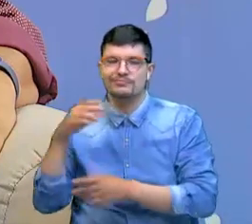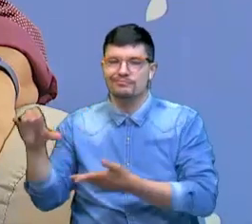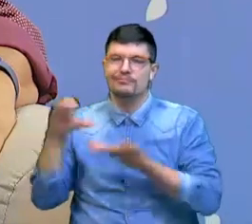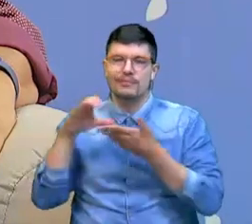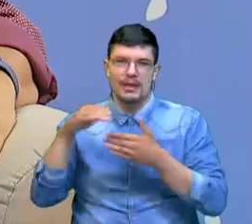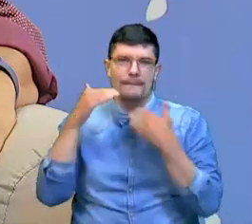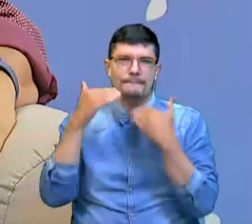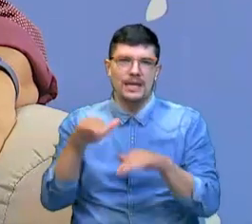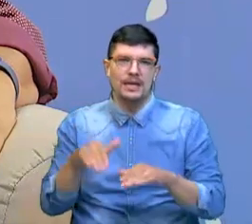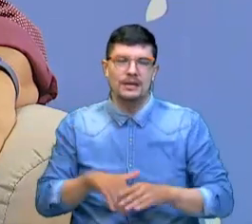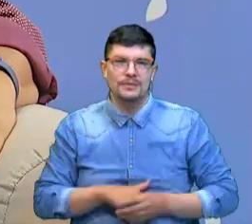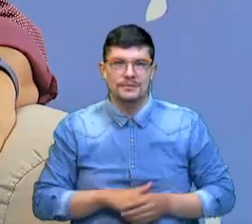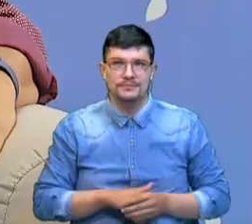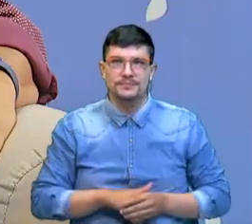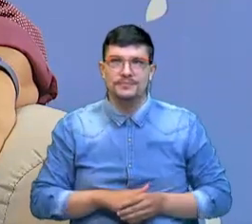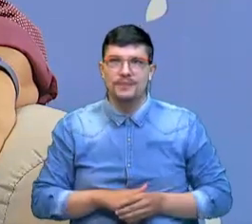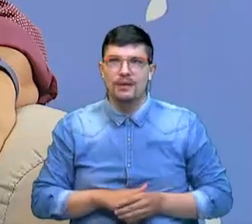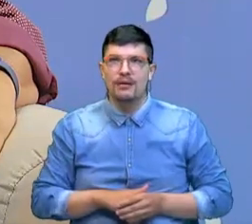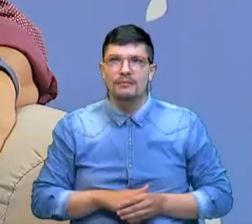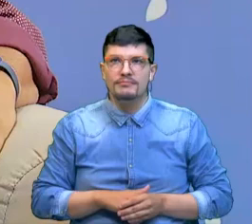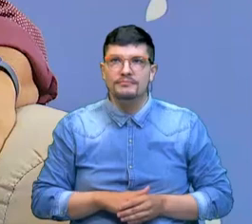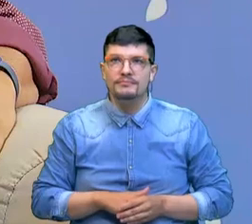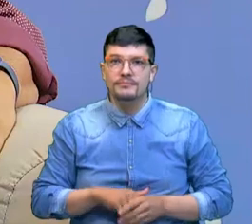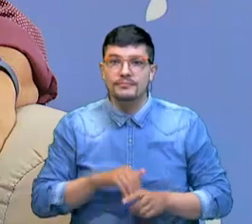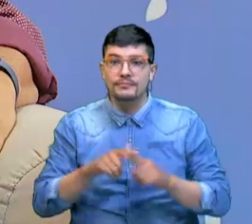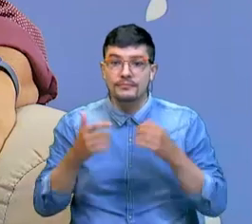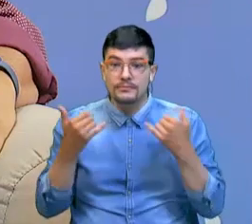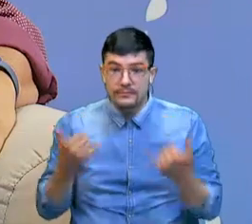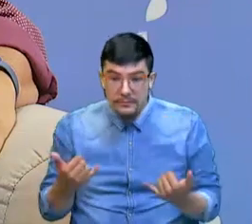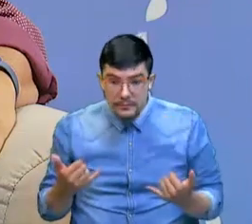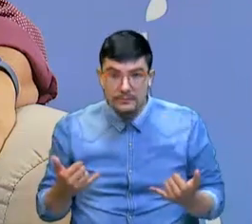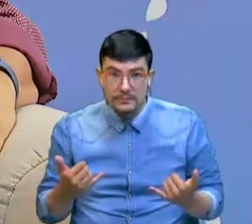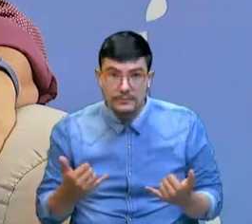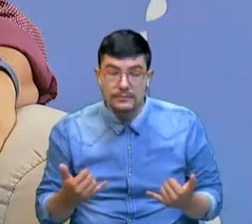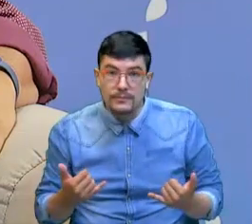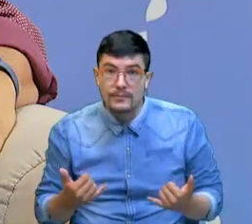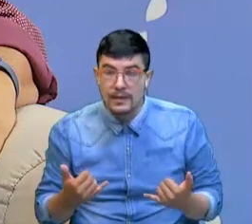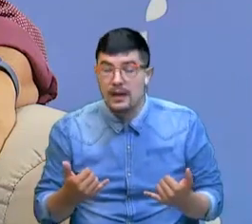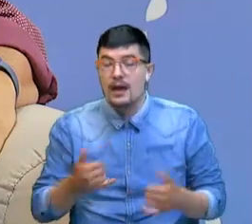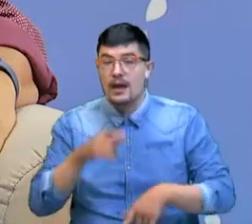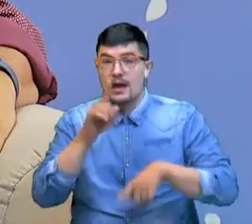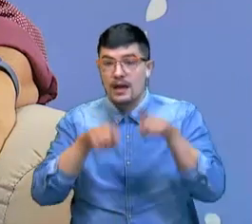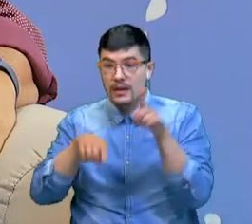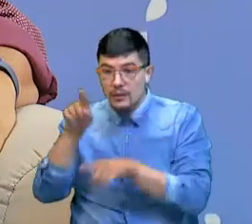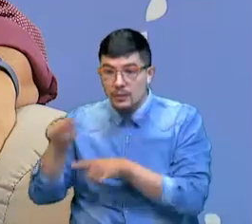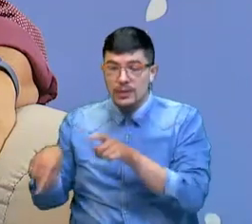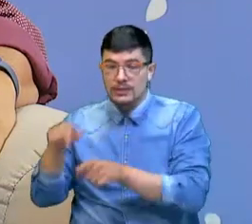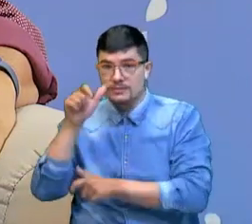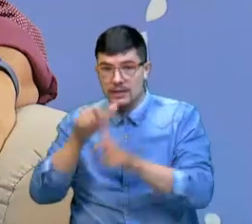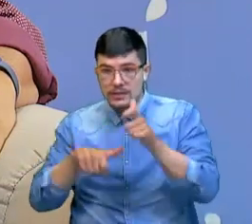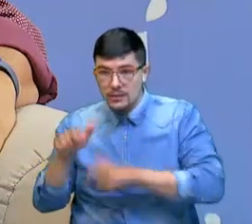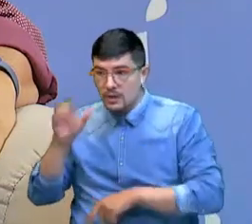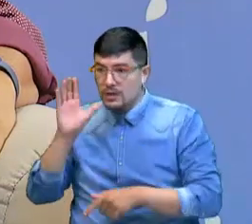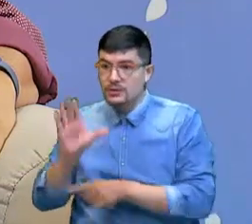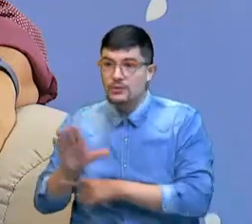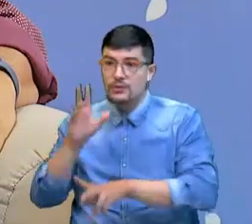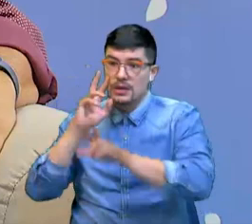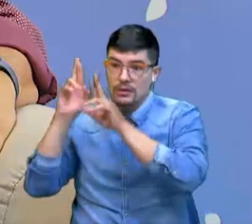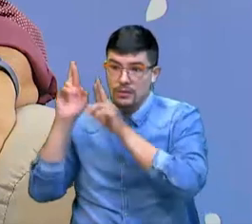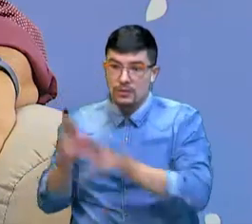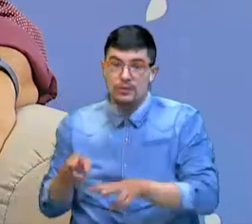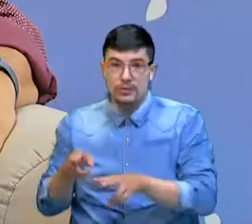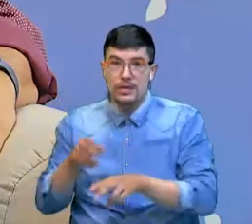recibir es una pensión de salario mínimo. Ahora, para aquellas personas que les haya sido